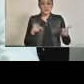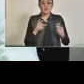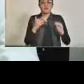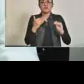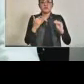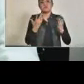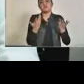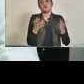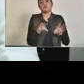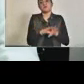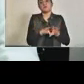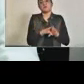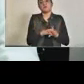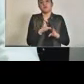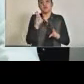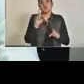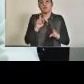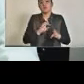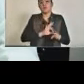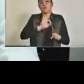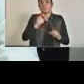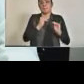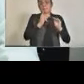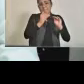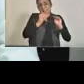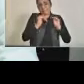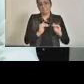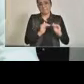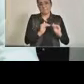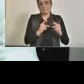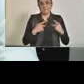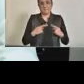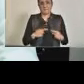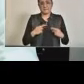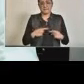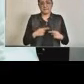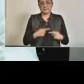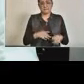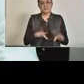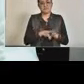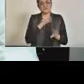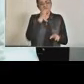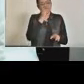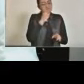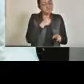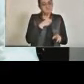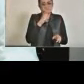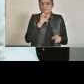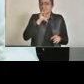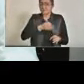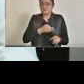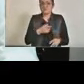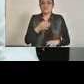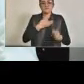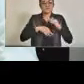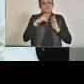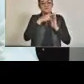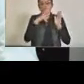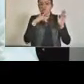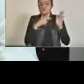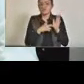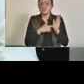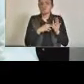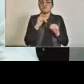acotarlos alrededor de un 30%, a sujetarse a todo lo que son los protocolos y